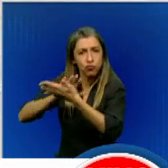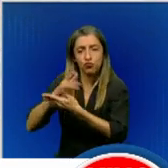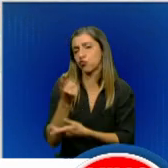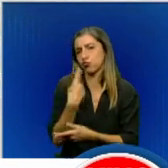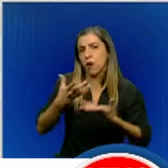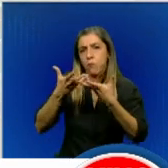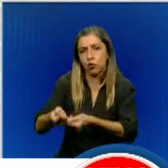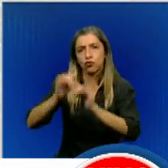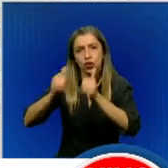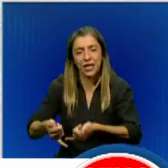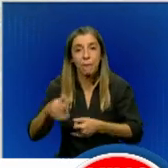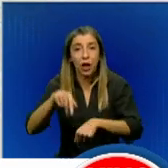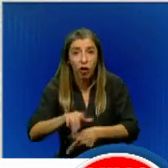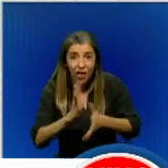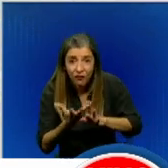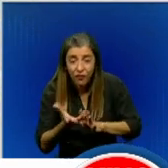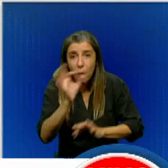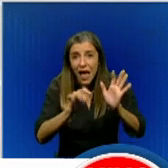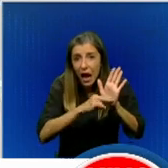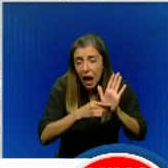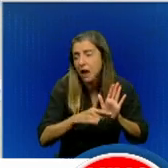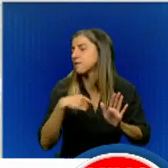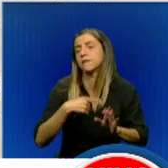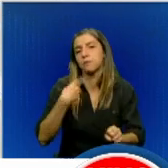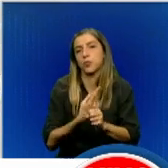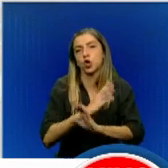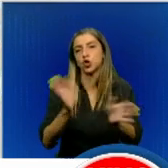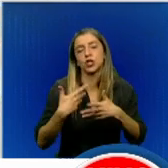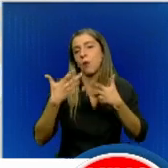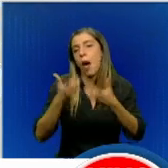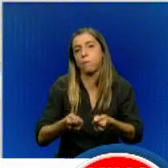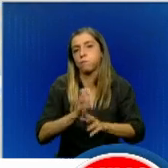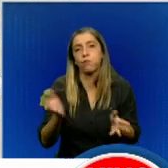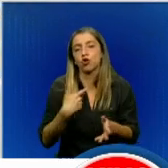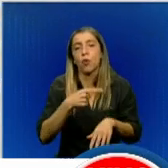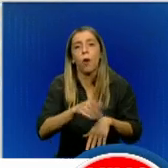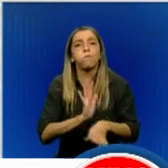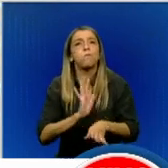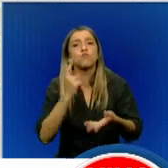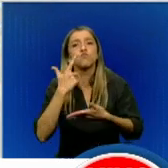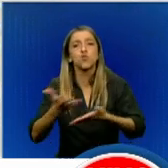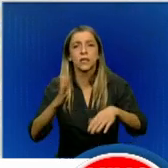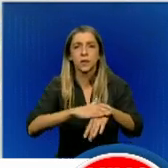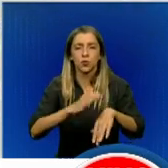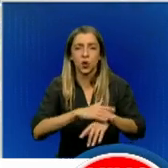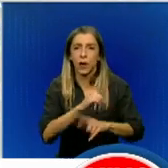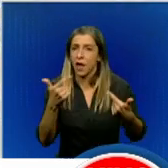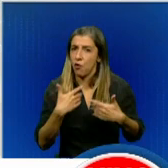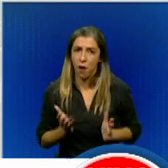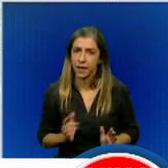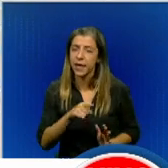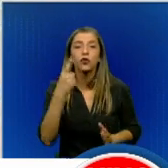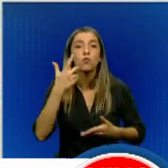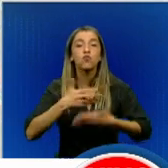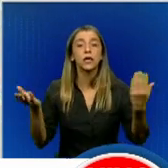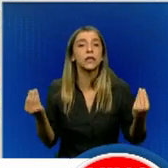termino no podemos seguir acompañando actitudes absolutamente irresponsables lo único que van a hacer es